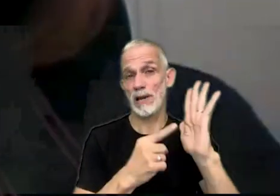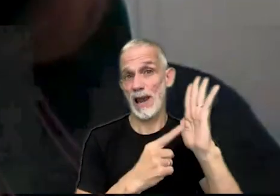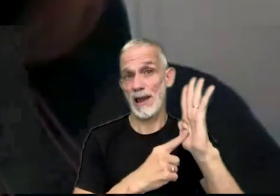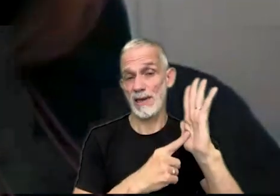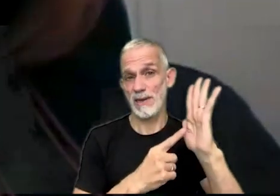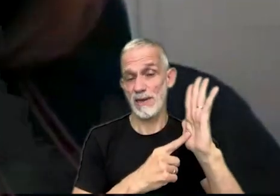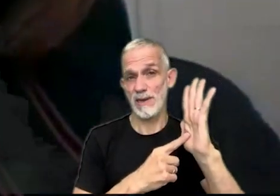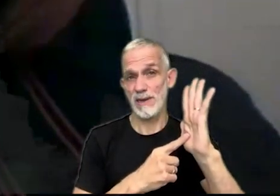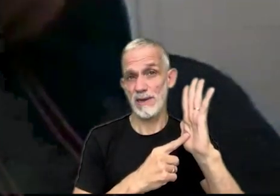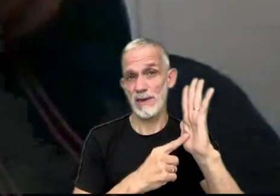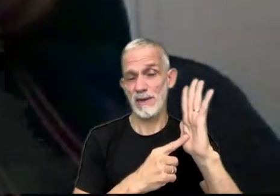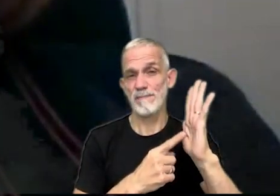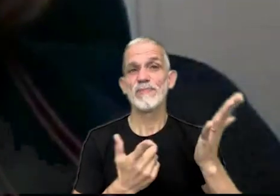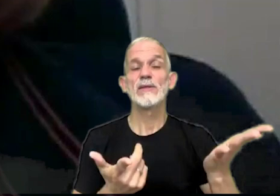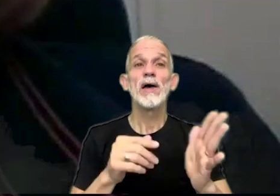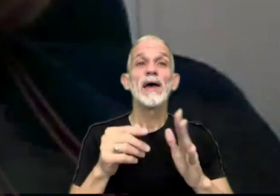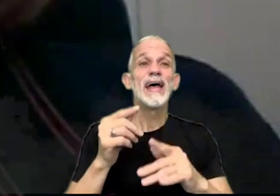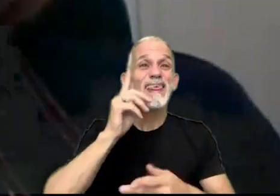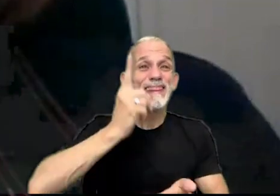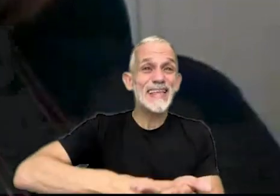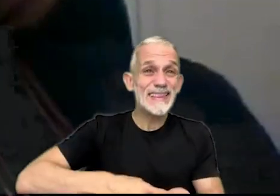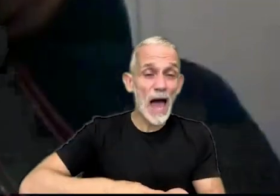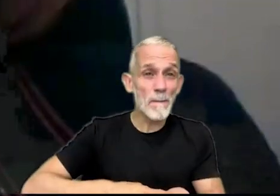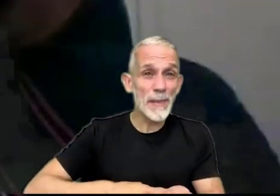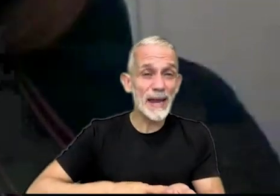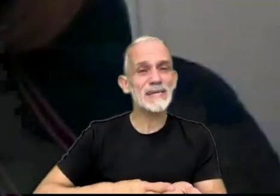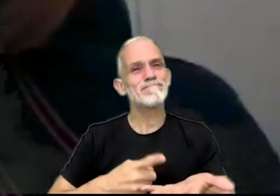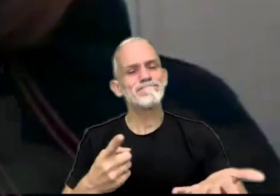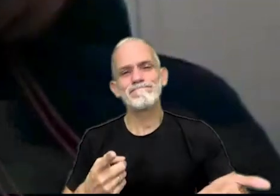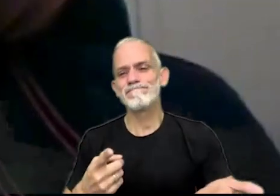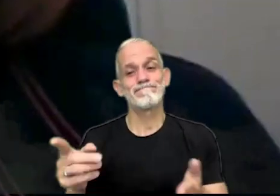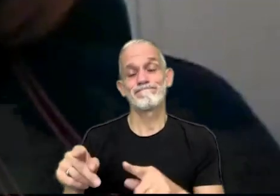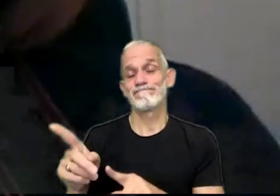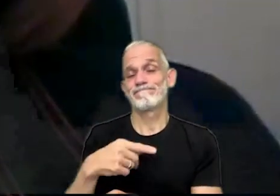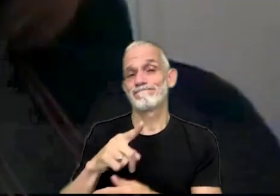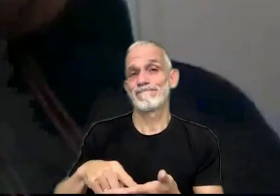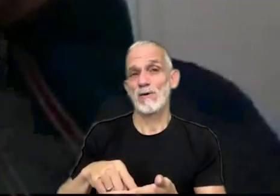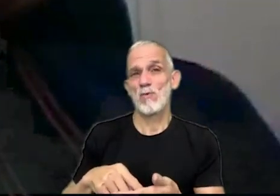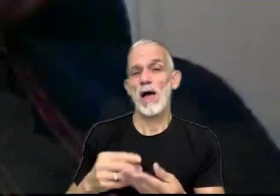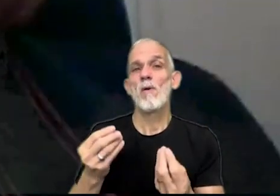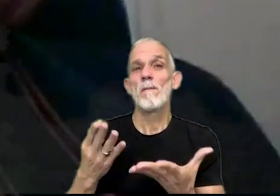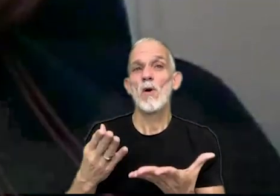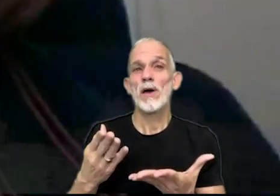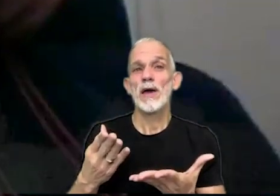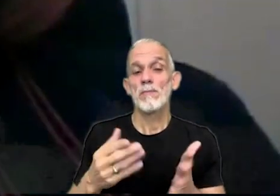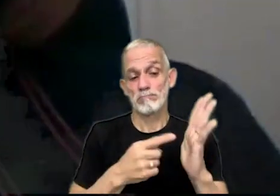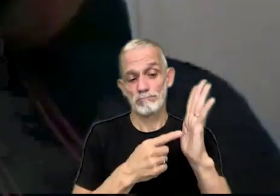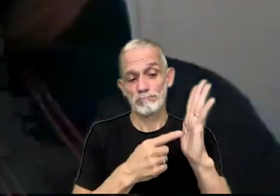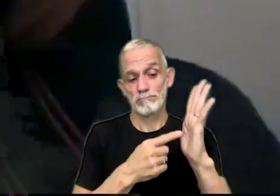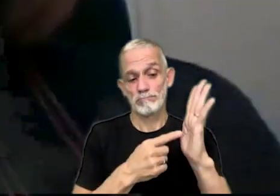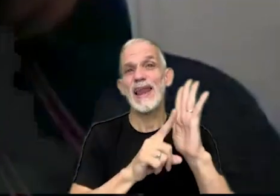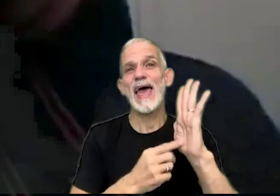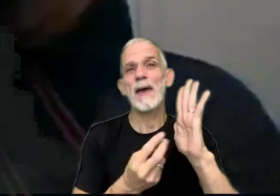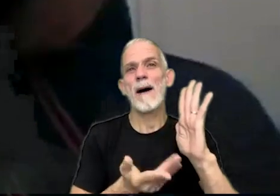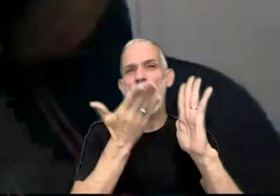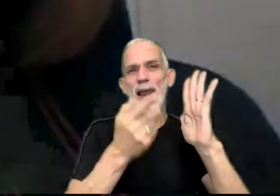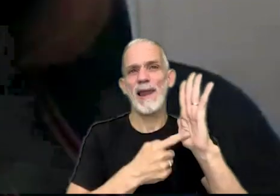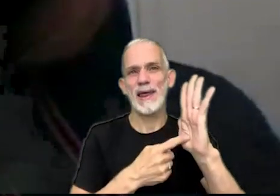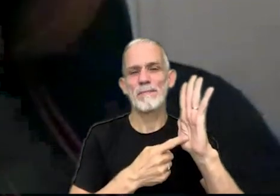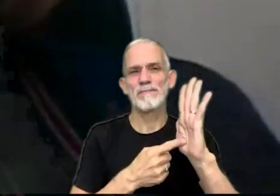la ley decreto. Ese dictamen queda sin efecto porque jurídicamente diríamos